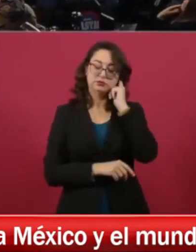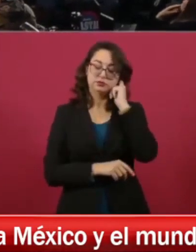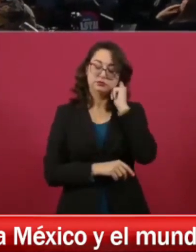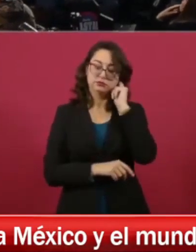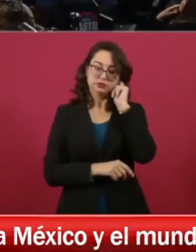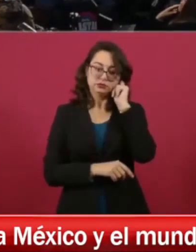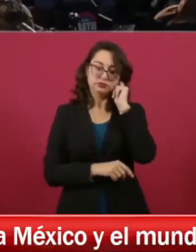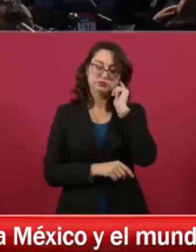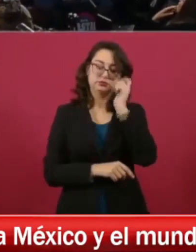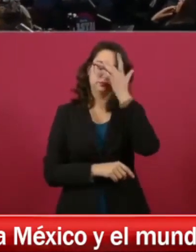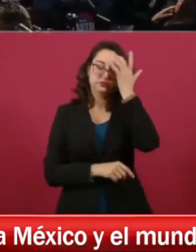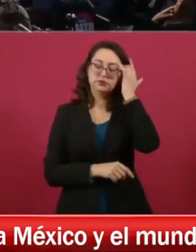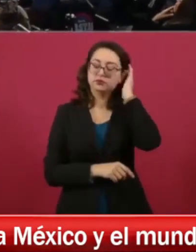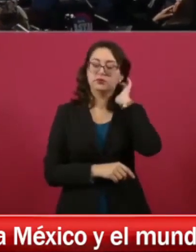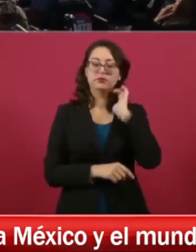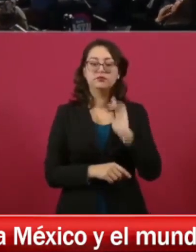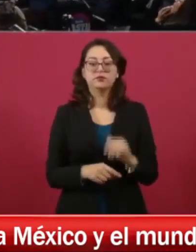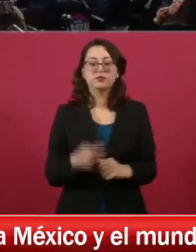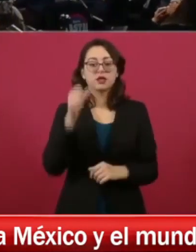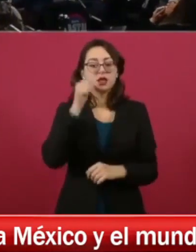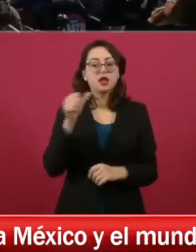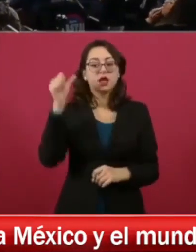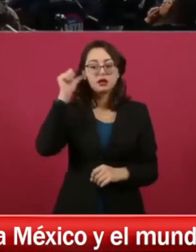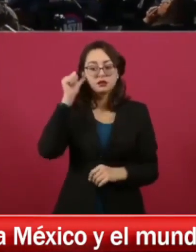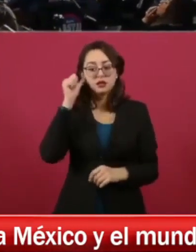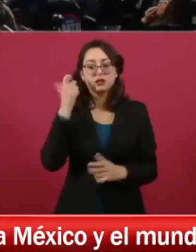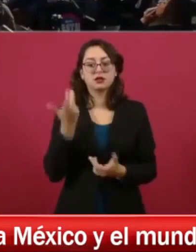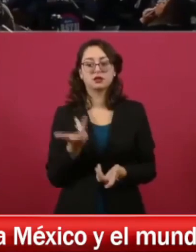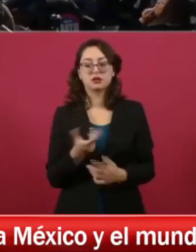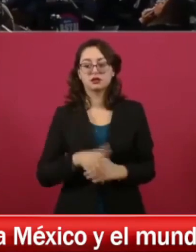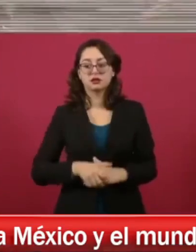¿El de ayer? Sí, su registro, sí.